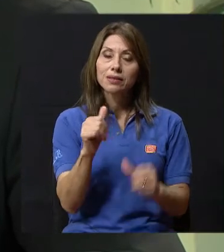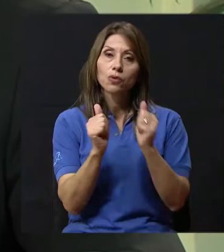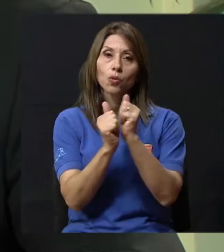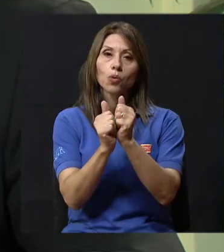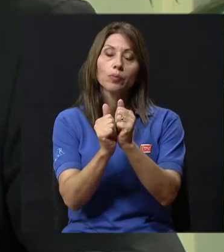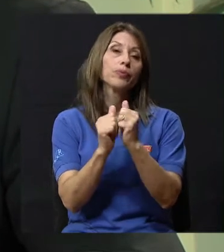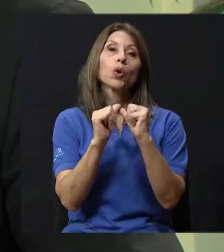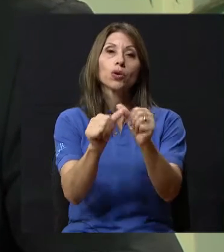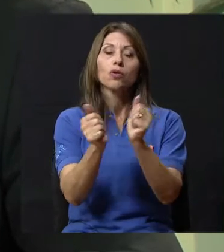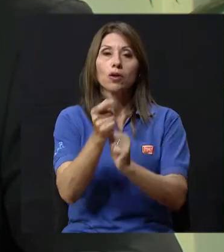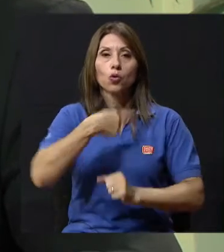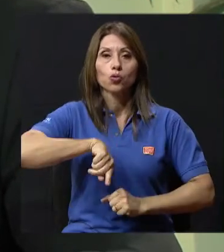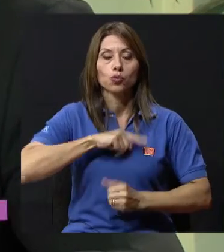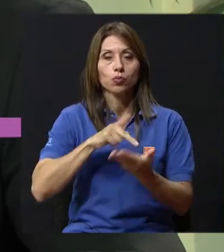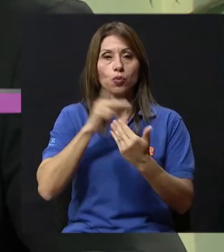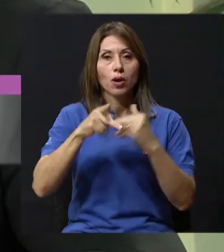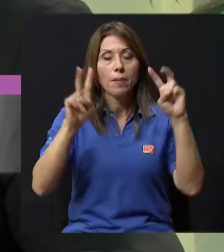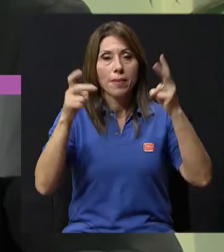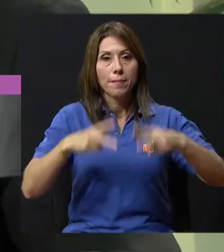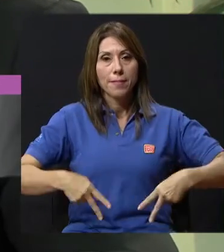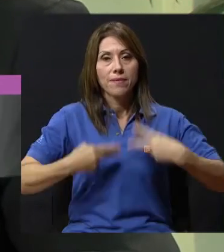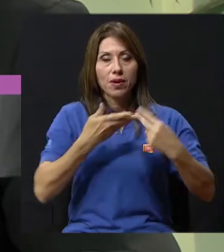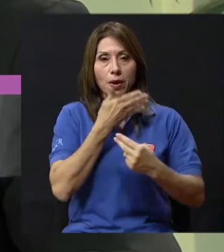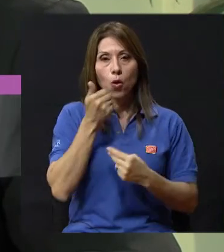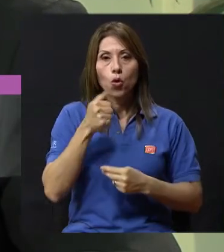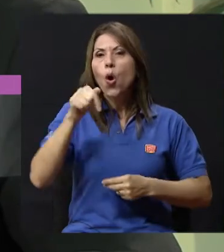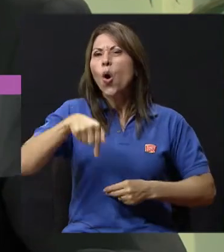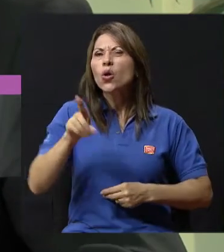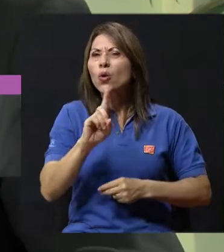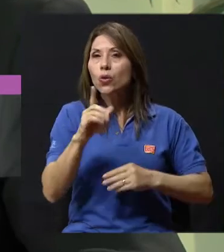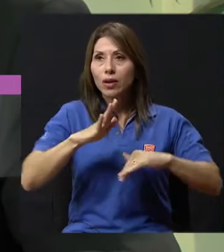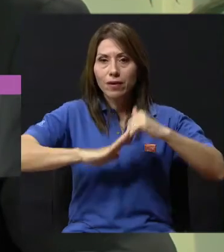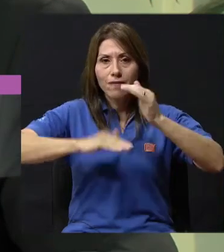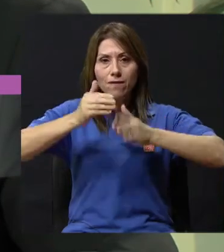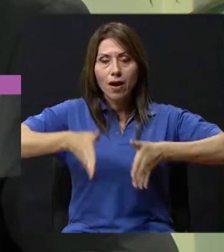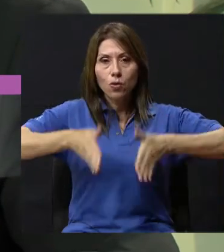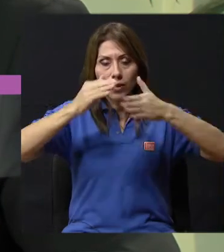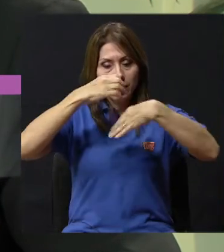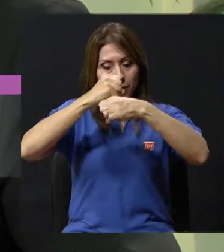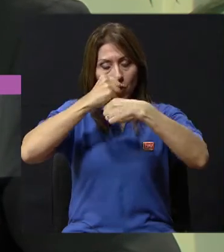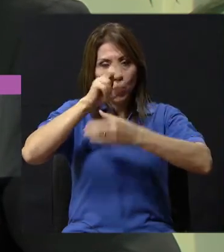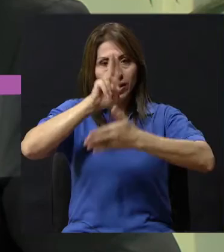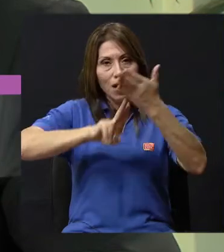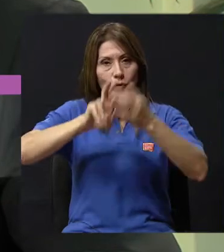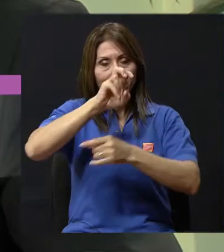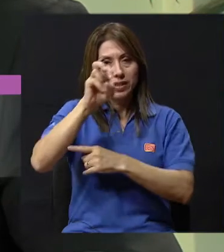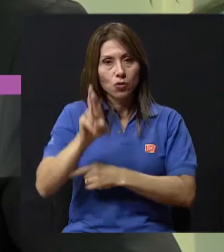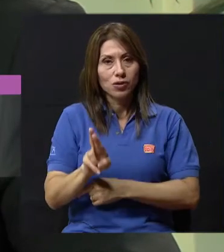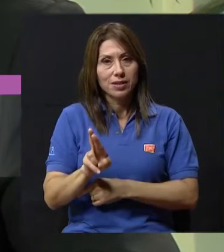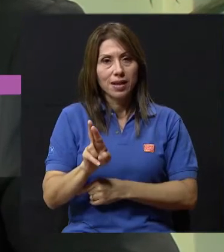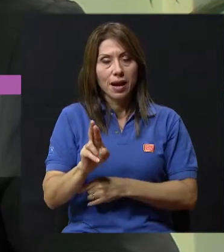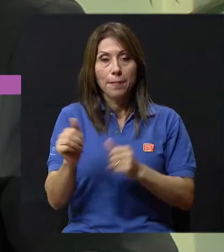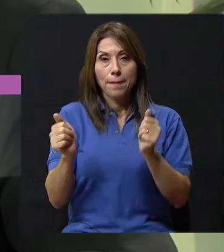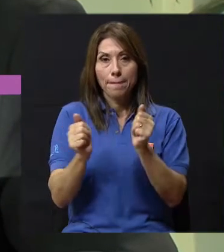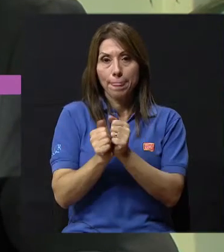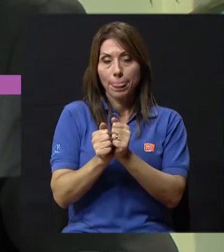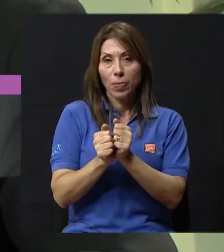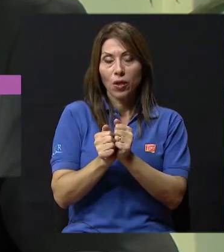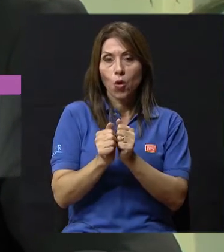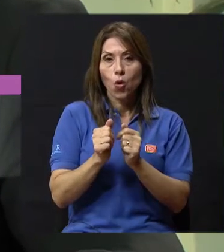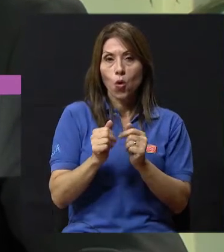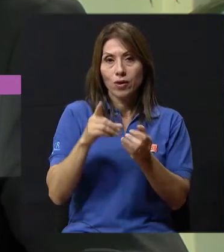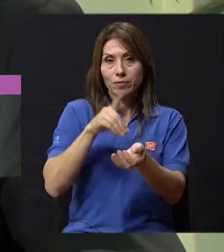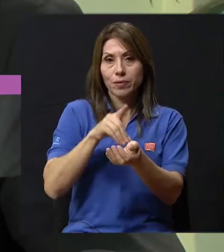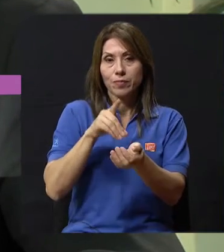Muchas gracias por continuar con nosotros en Vivir Mejor. El día de hoy desde la Facultad de Microbiología de la Universidad de Costa Rica con